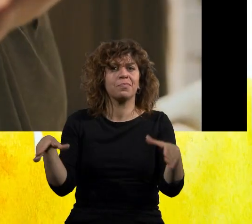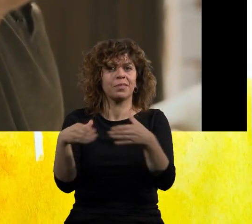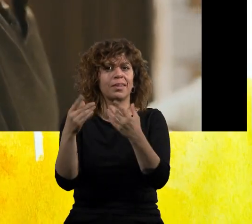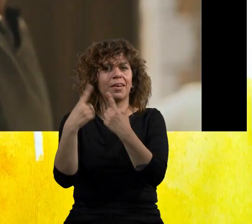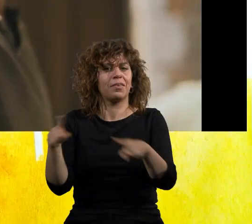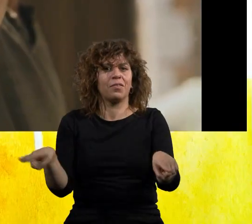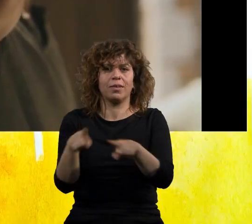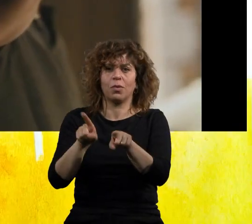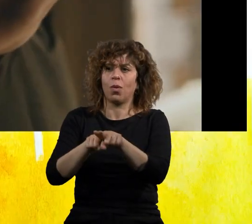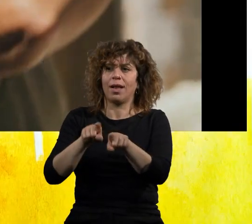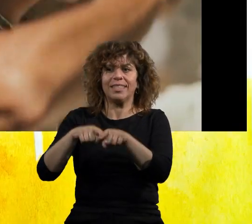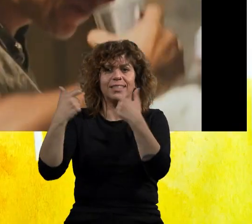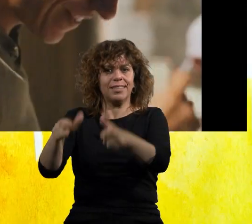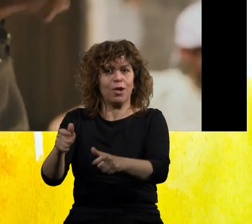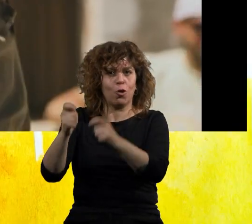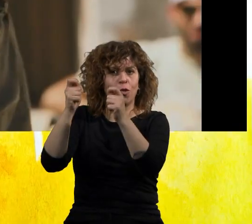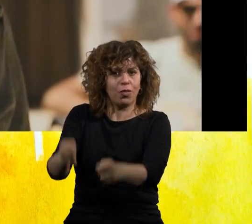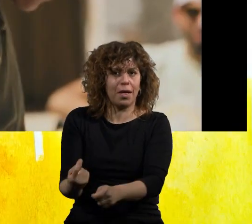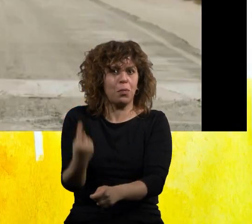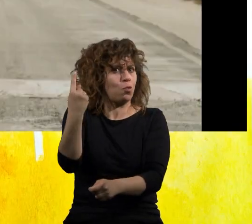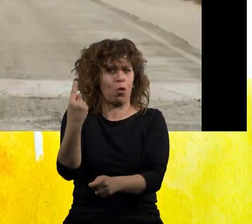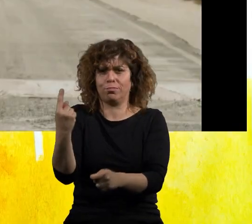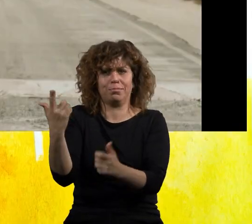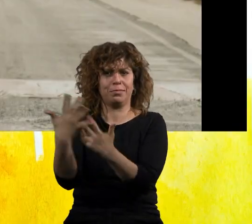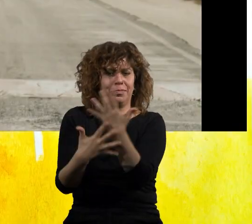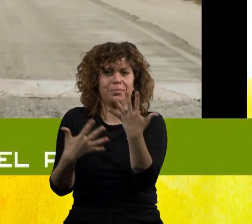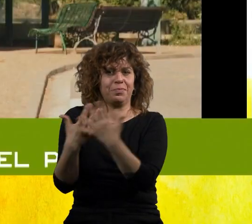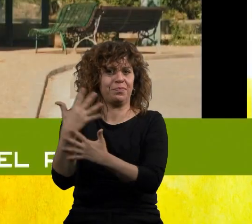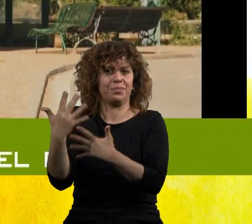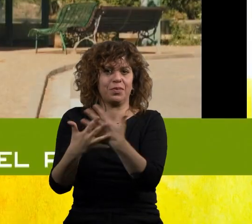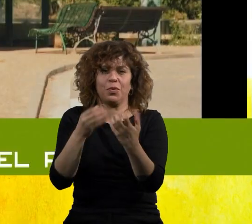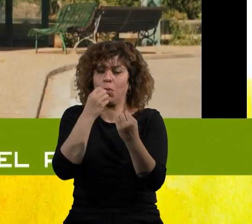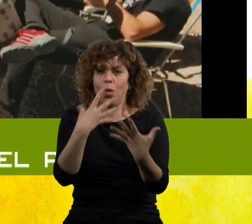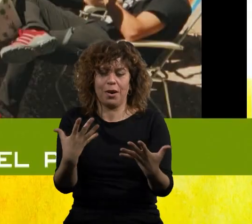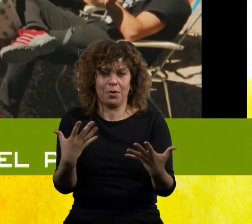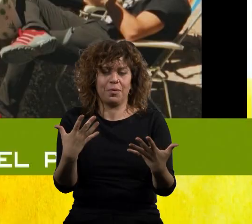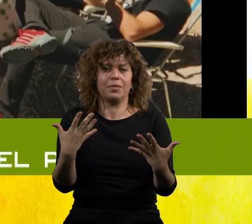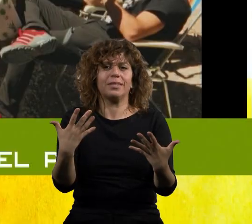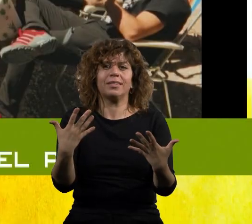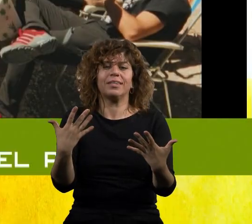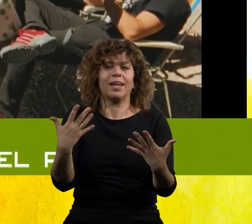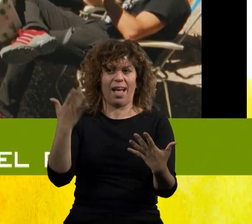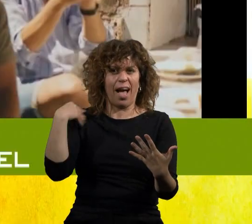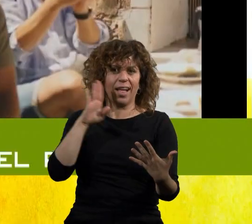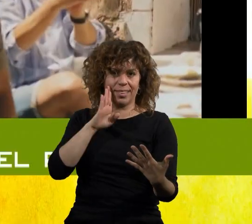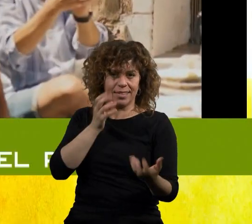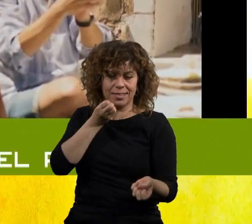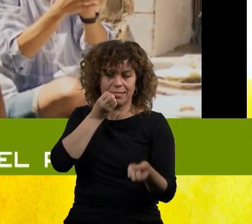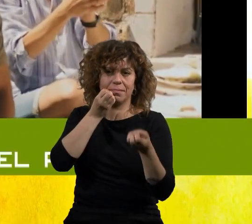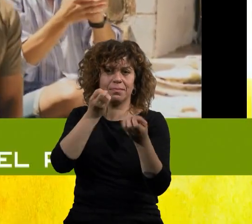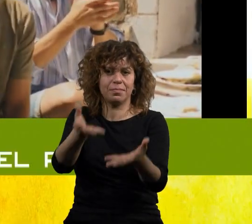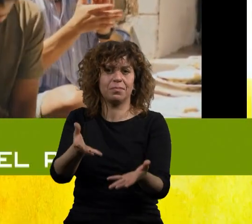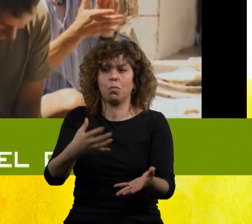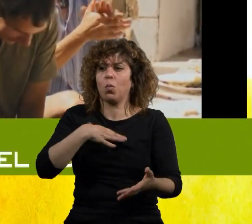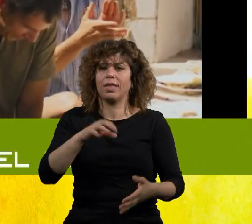es inclasificable, ¿no? En cuanto a estilo musical, ¿no? Decíamos, bueno, en la entrada, ¿no? de este programa, que bueno, lo mismo